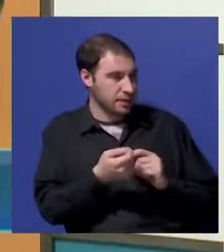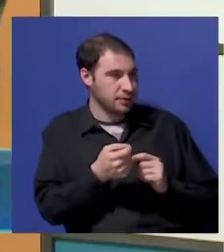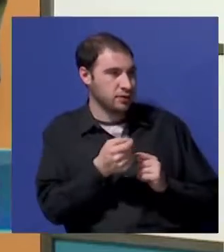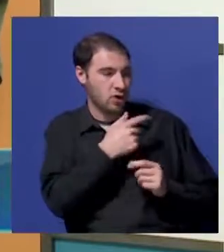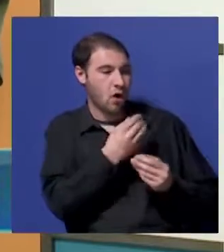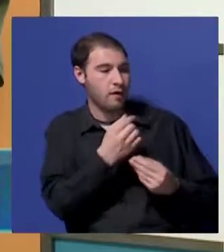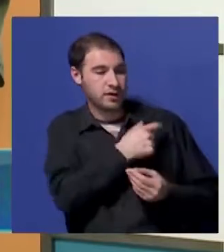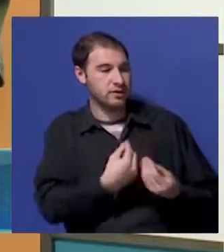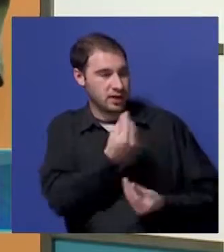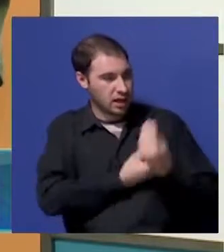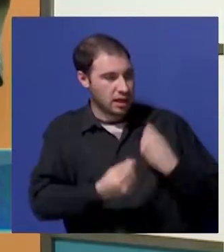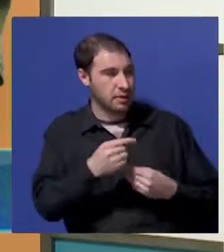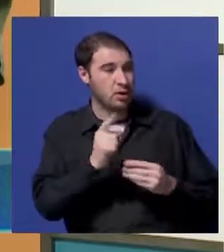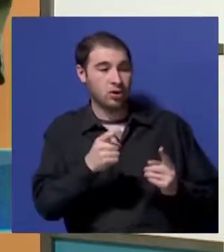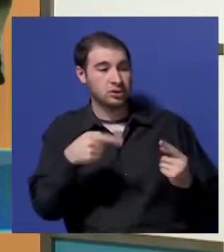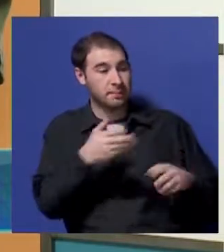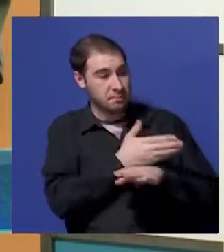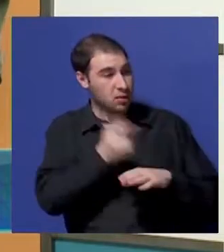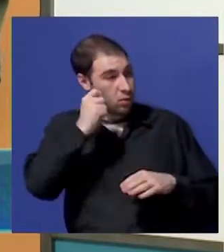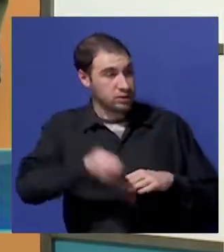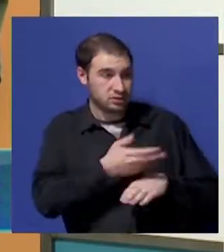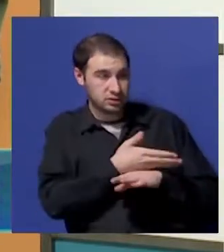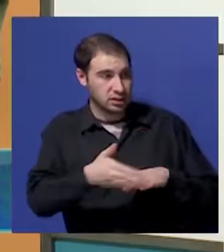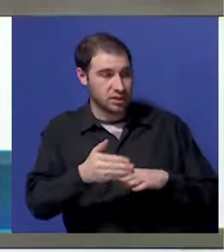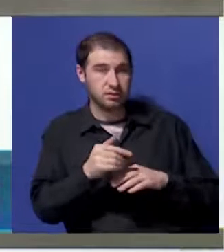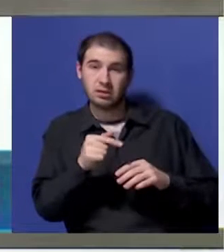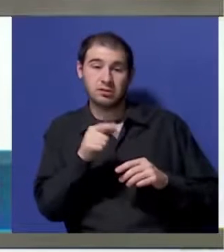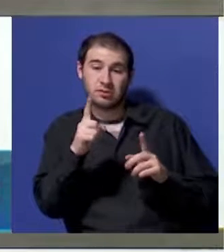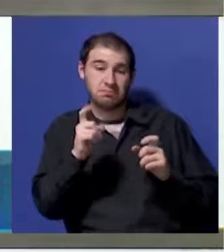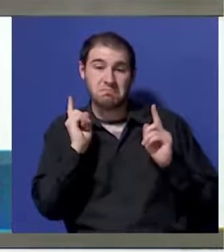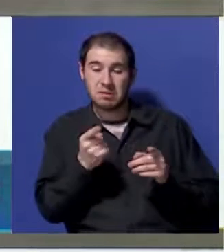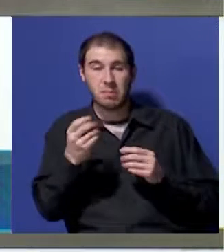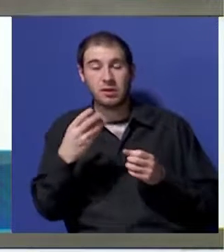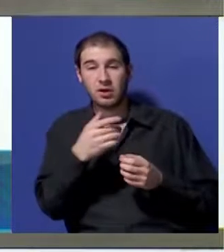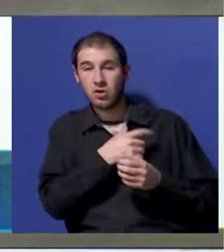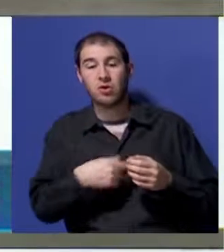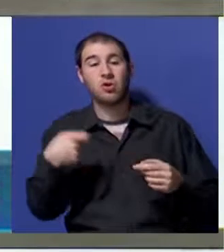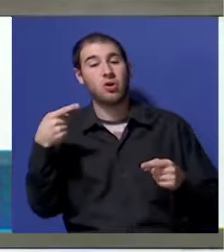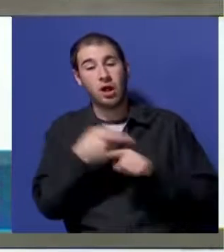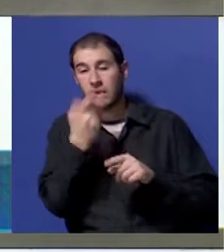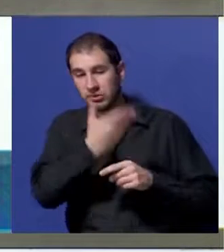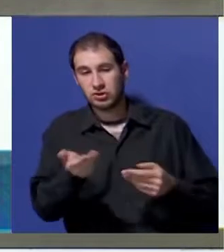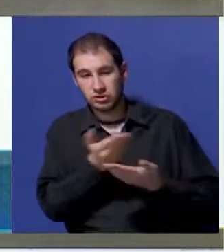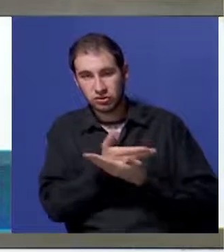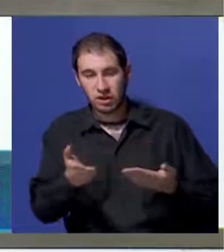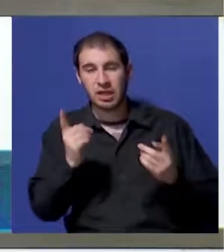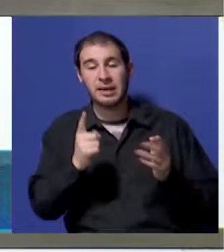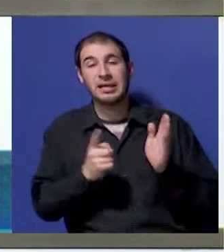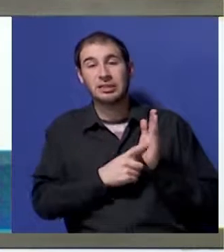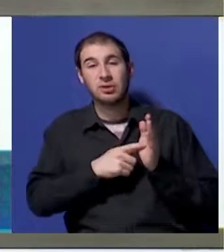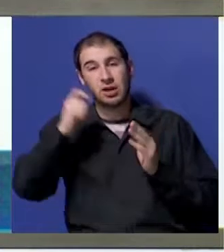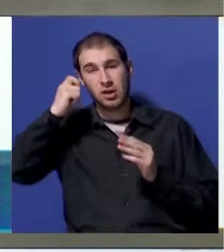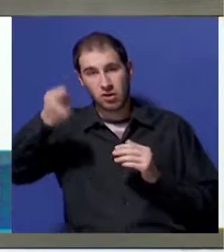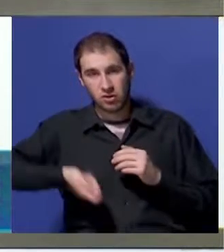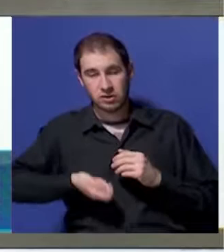de gobierno, del accionar o de la continuidad de los juicios, ¿no? No debería haberlo, porque claro, son crímenes de lesa humanidad. Incluso el titular de la